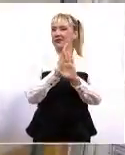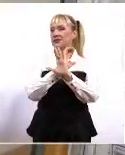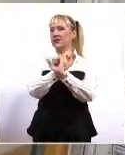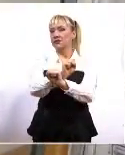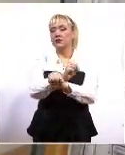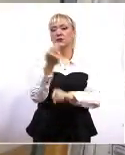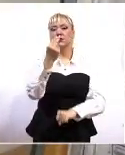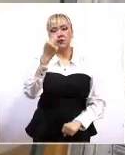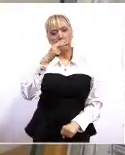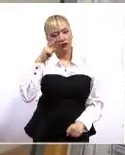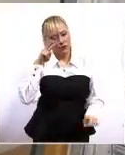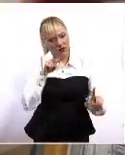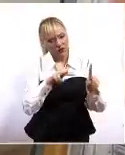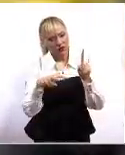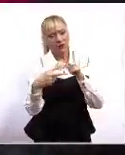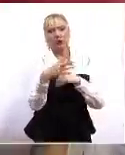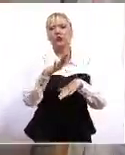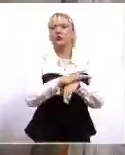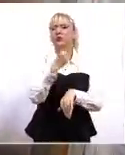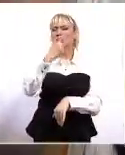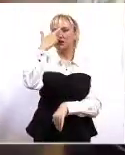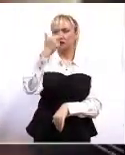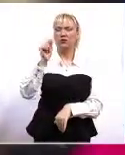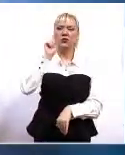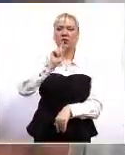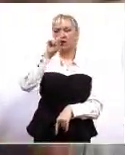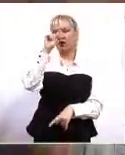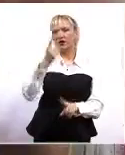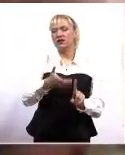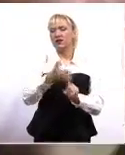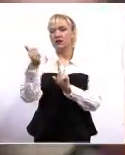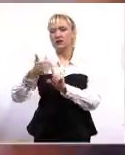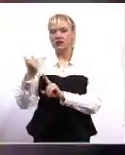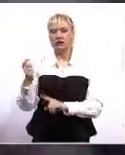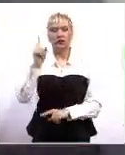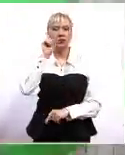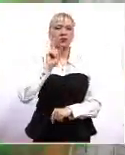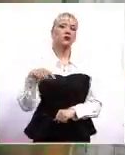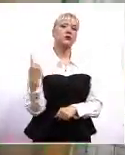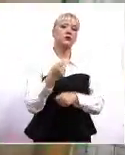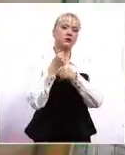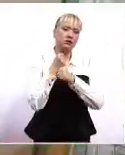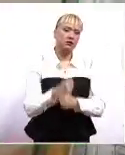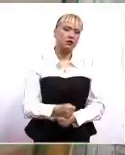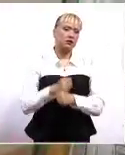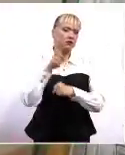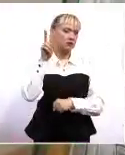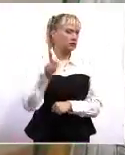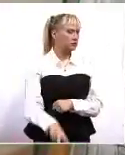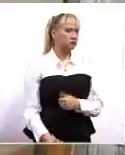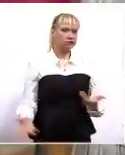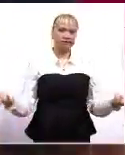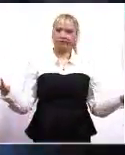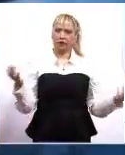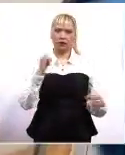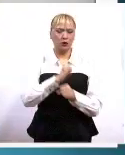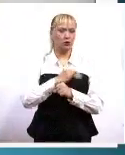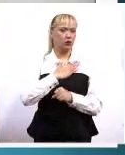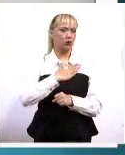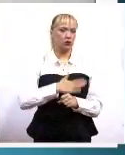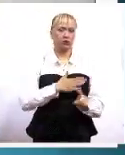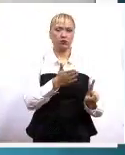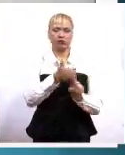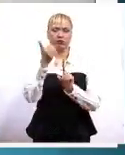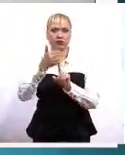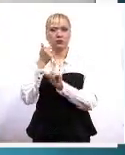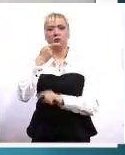los casos con una perspectiva de género a fin de evitar la criminalización de mujeres que en realidad son víctimas de este delito. Así